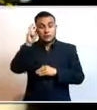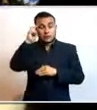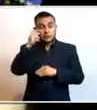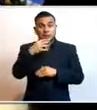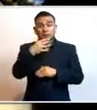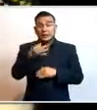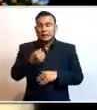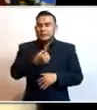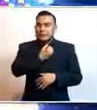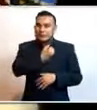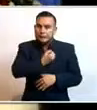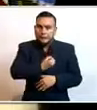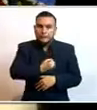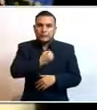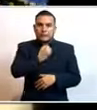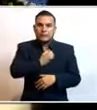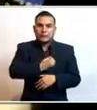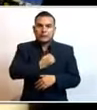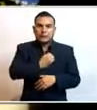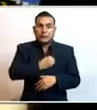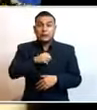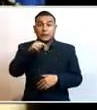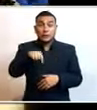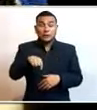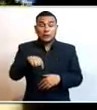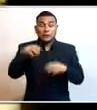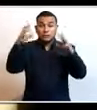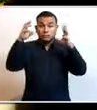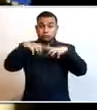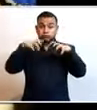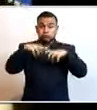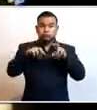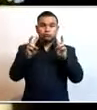las más afectadas en esta oportunidad.